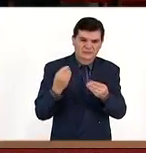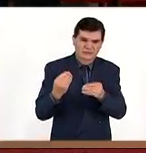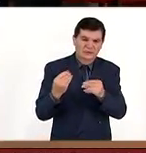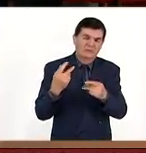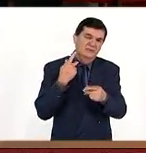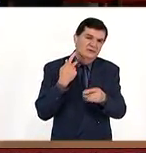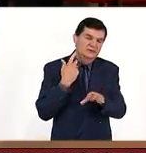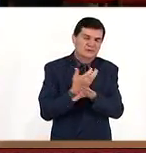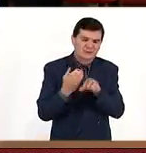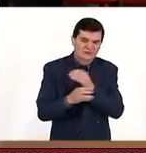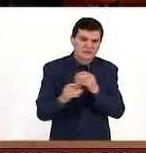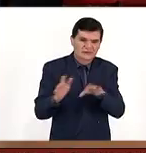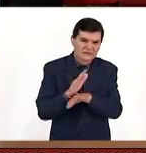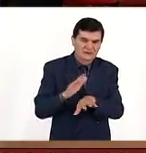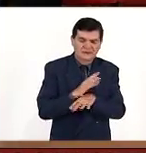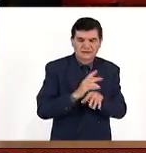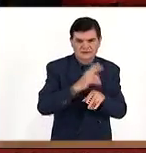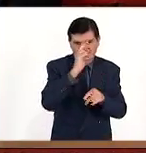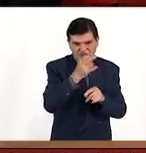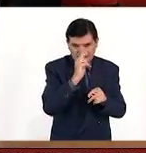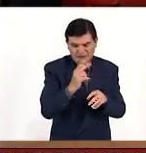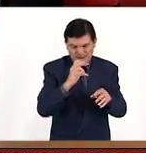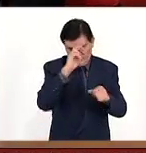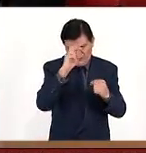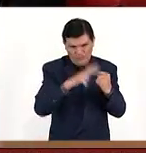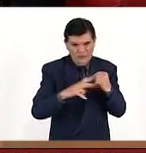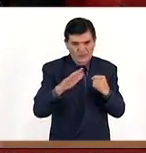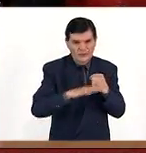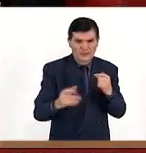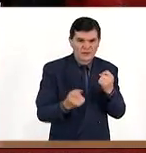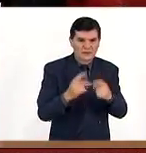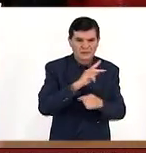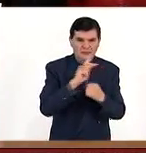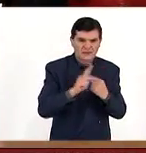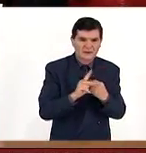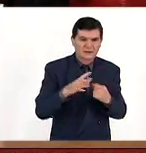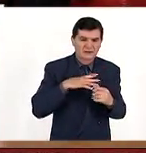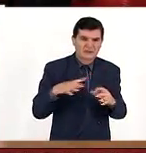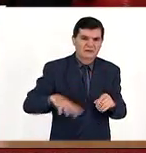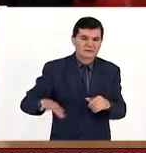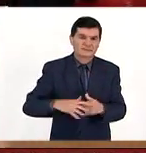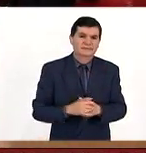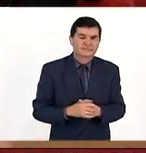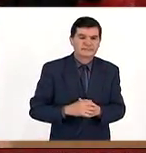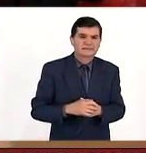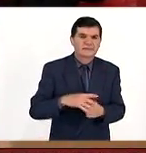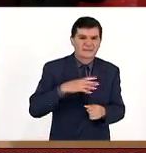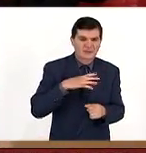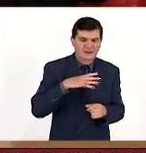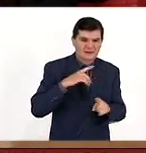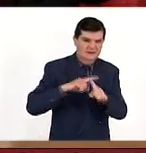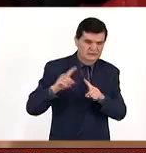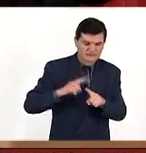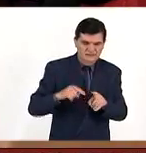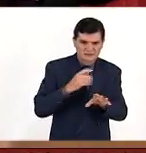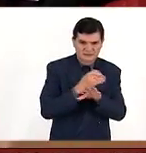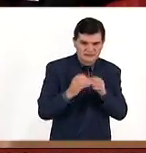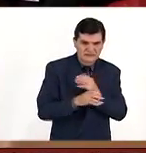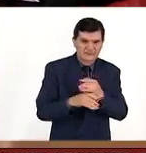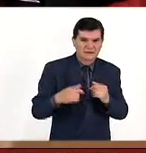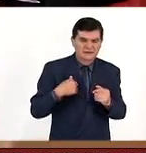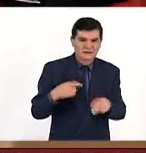serie de políticas restrictivas por parte de la unión europea y de algunos otros países que no son de la unión europea tiene muchas aristas este